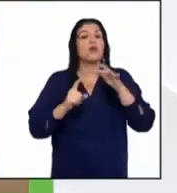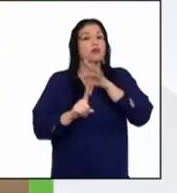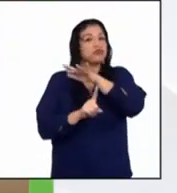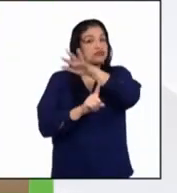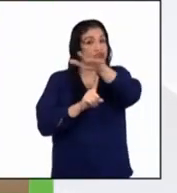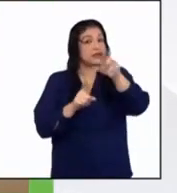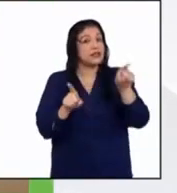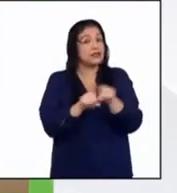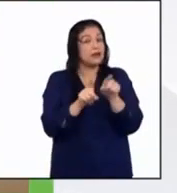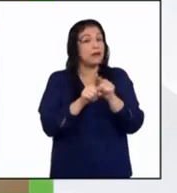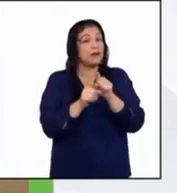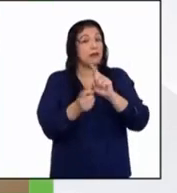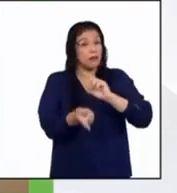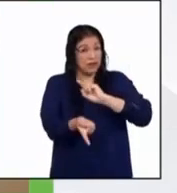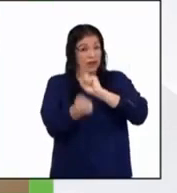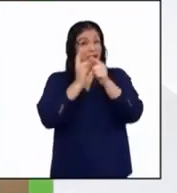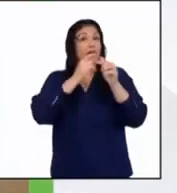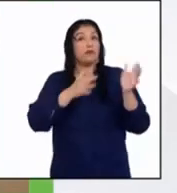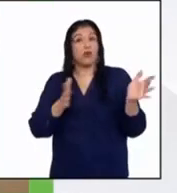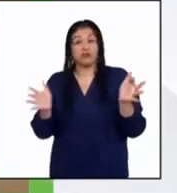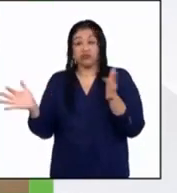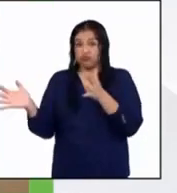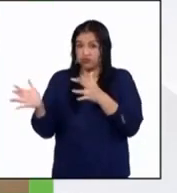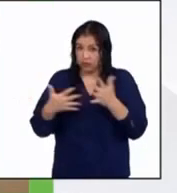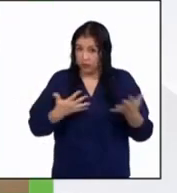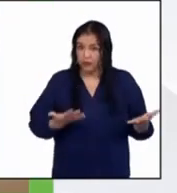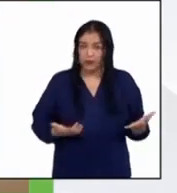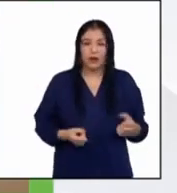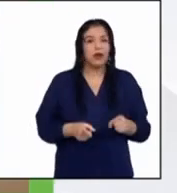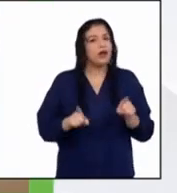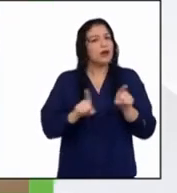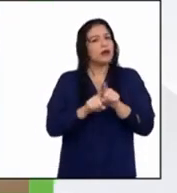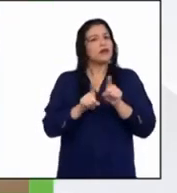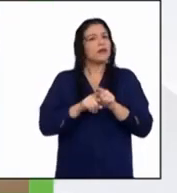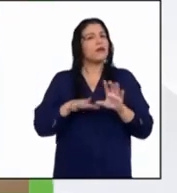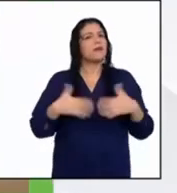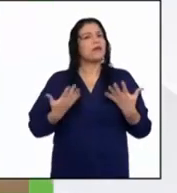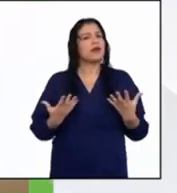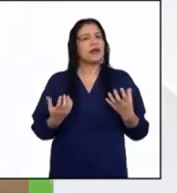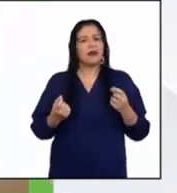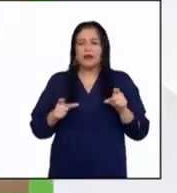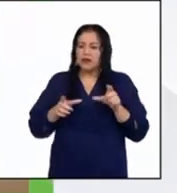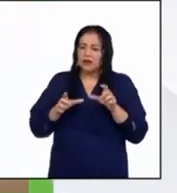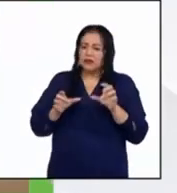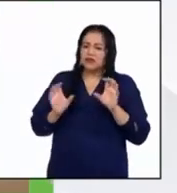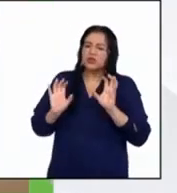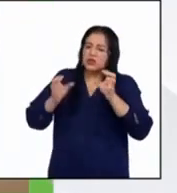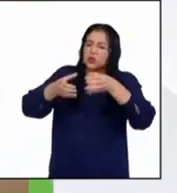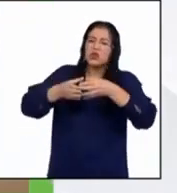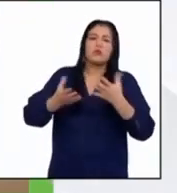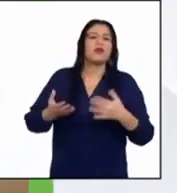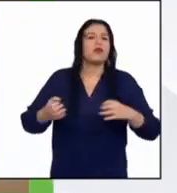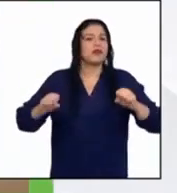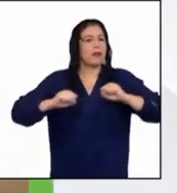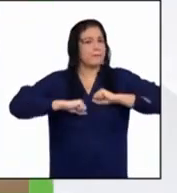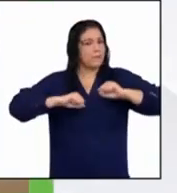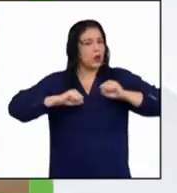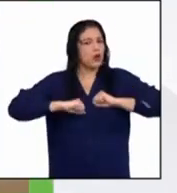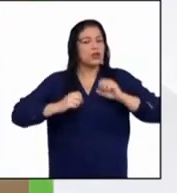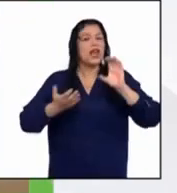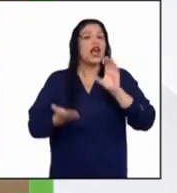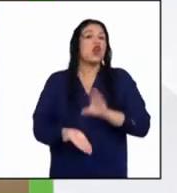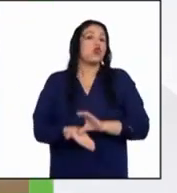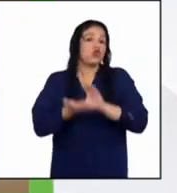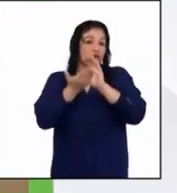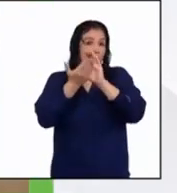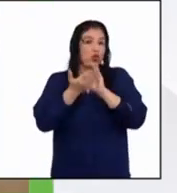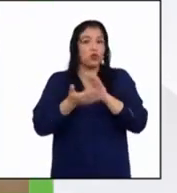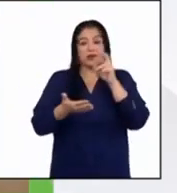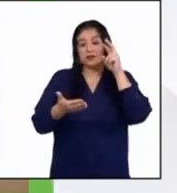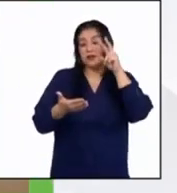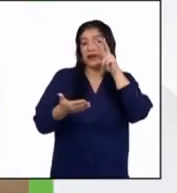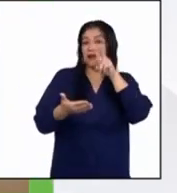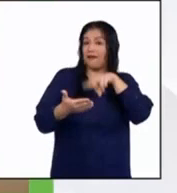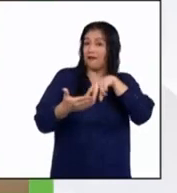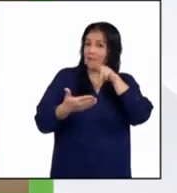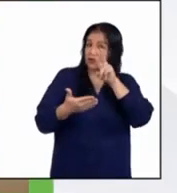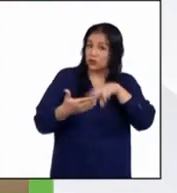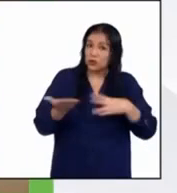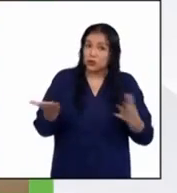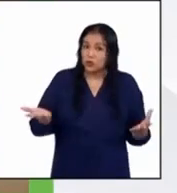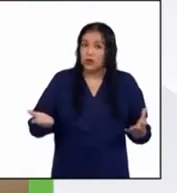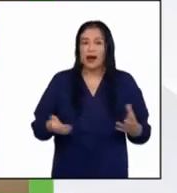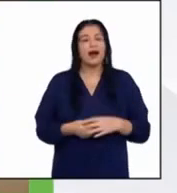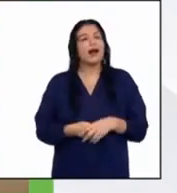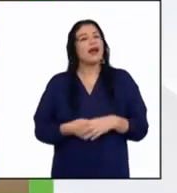cambio climático. Puede existir también los clubes deportivos, los clubes de lectura,